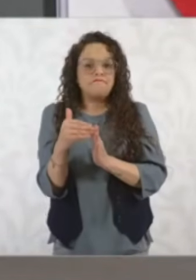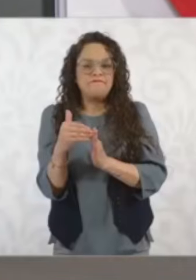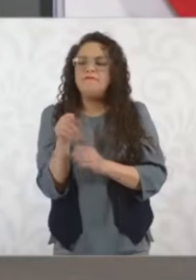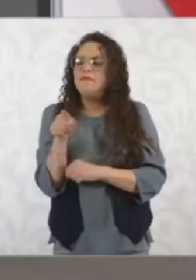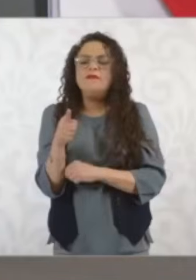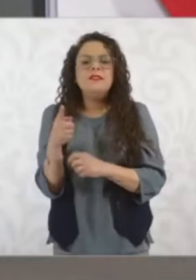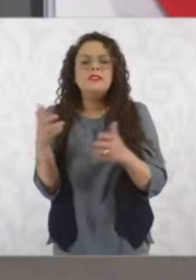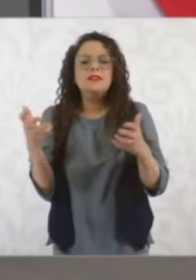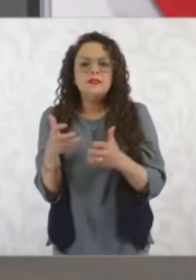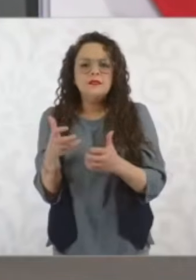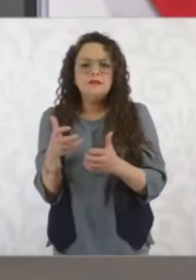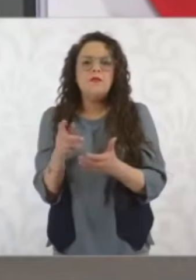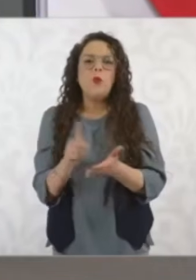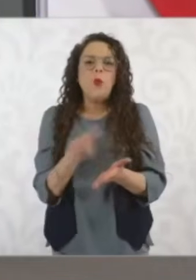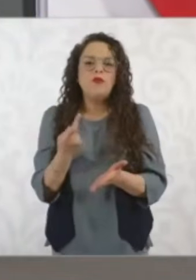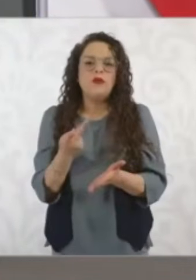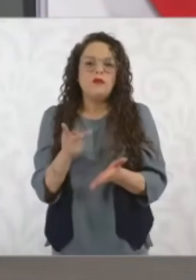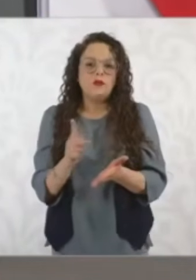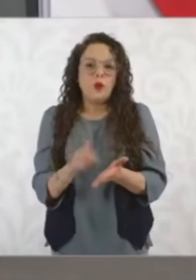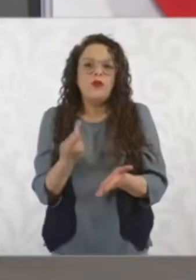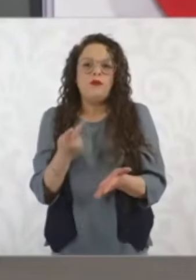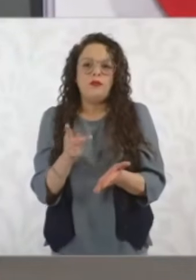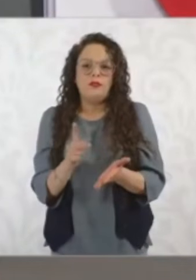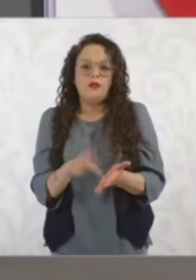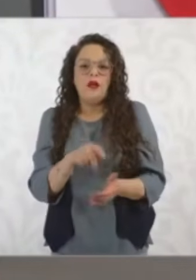función hacen? Repiten